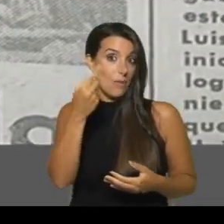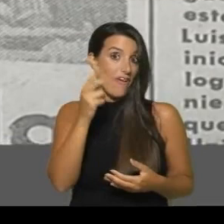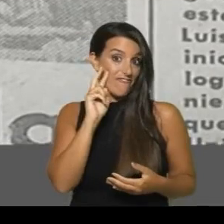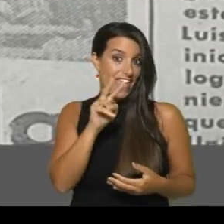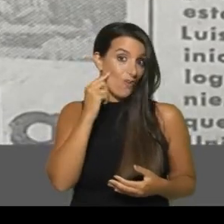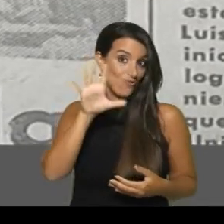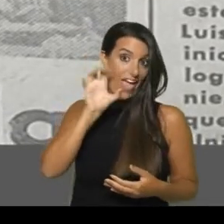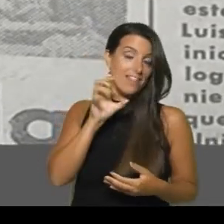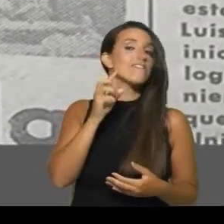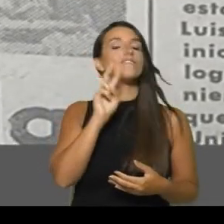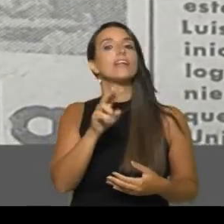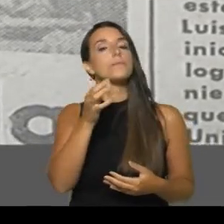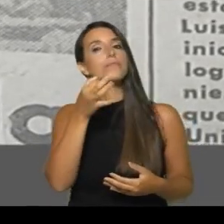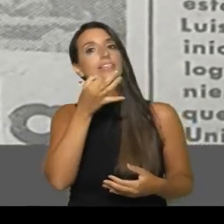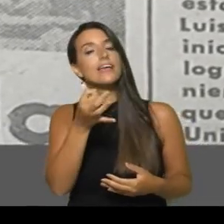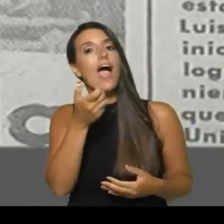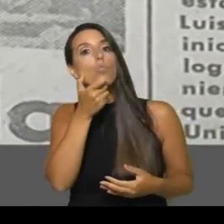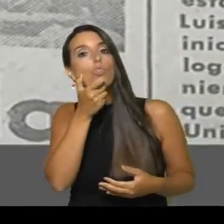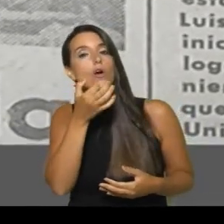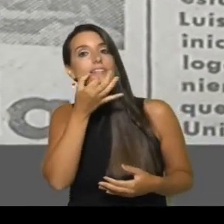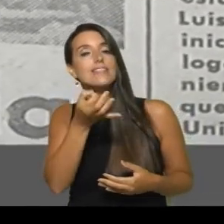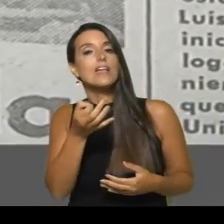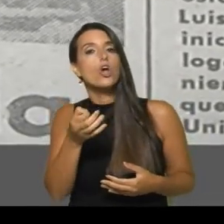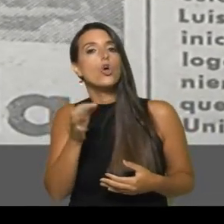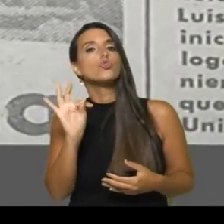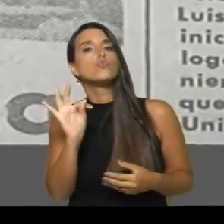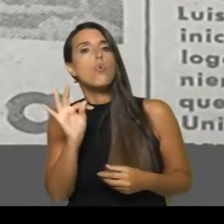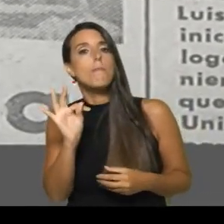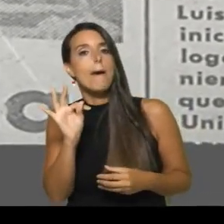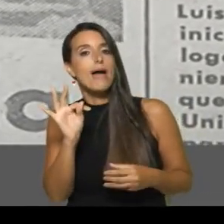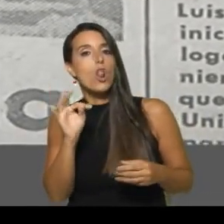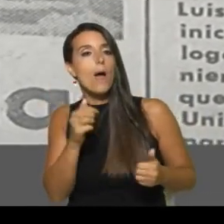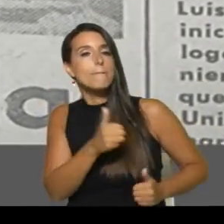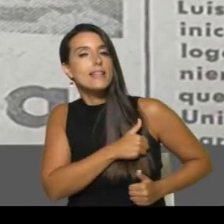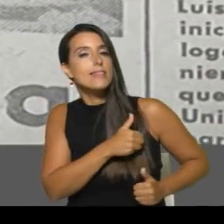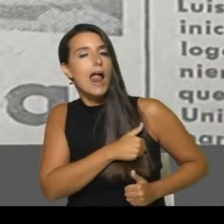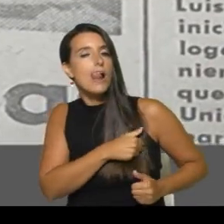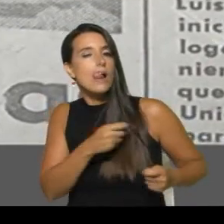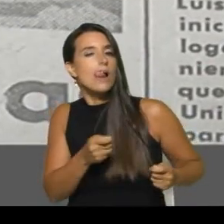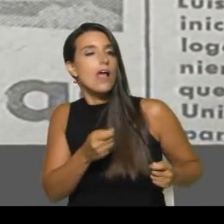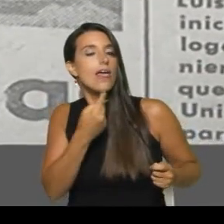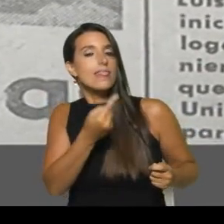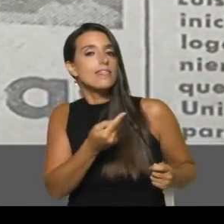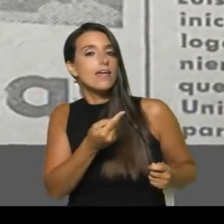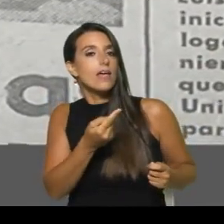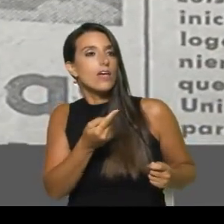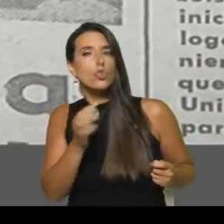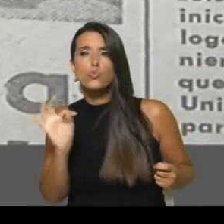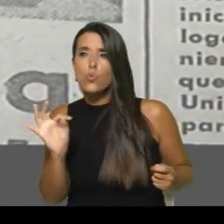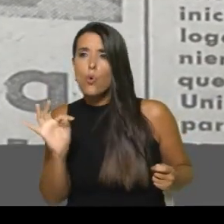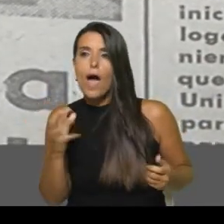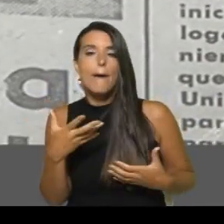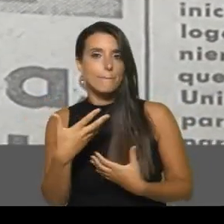escuchar en un rato le pudrieron la cabeza a los militares con muchos datos que eran ciertos dice